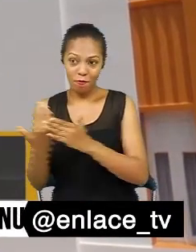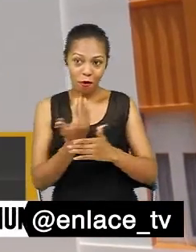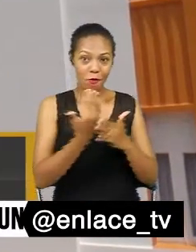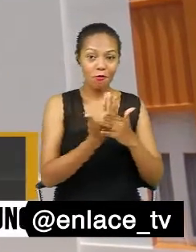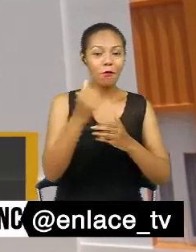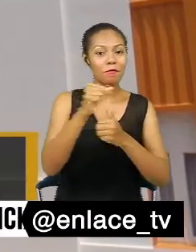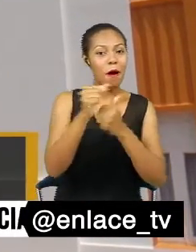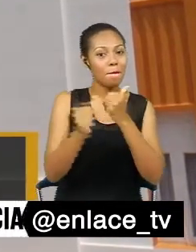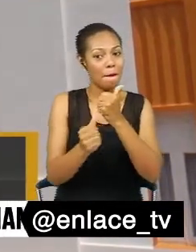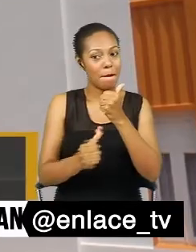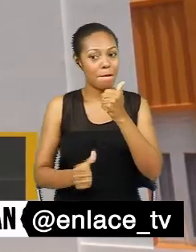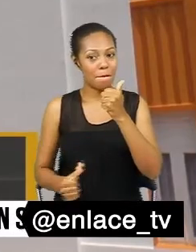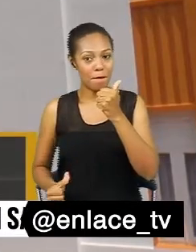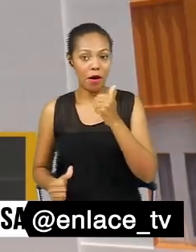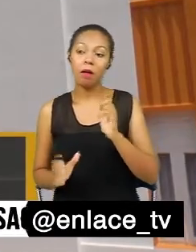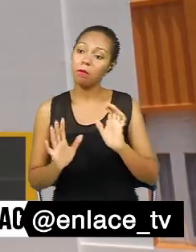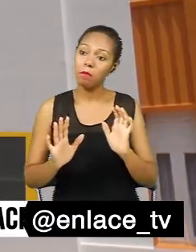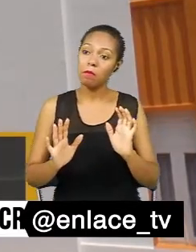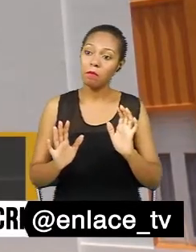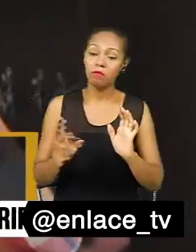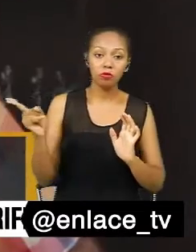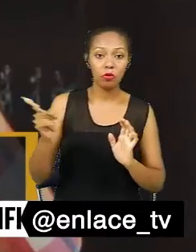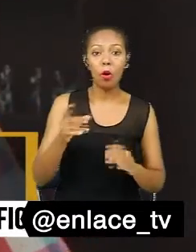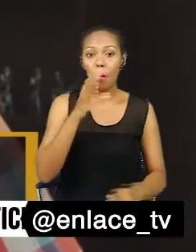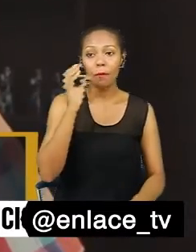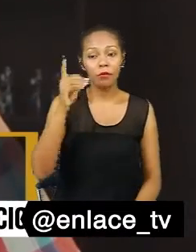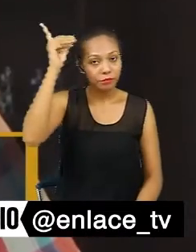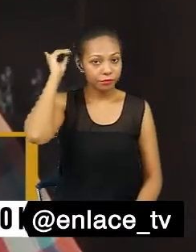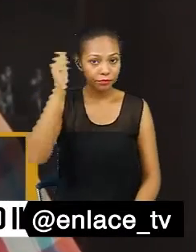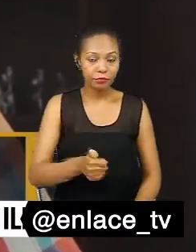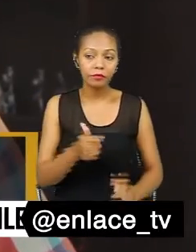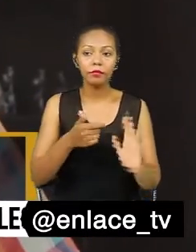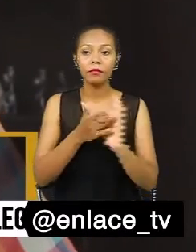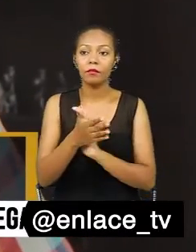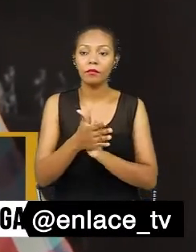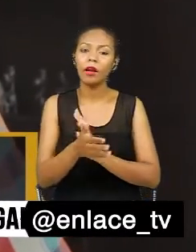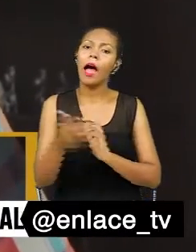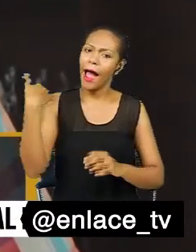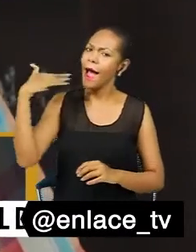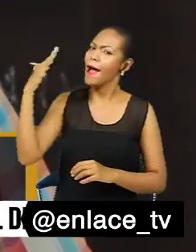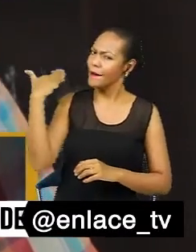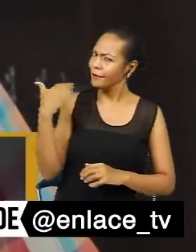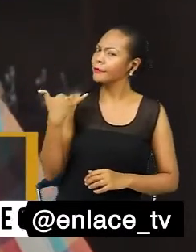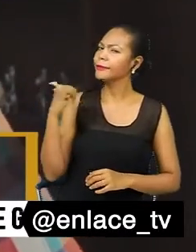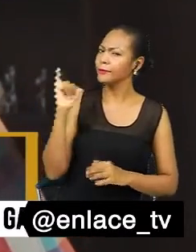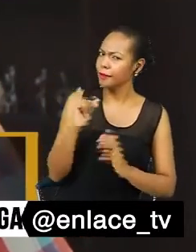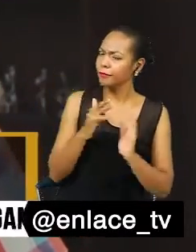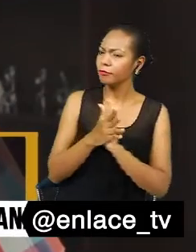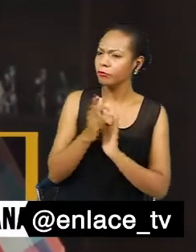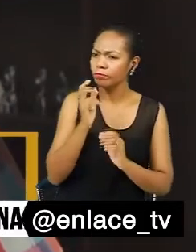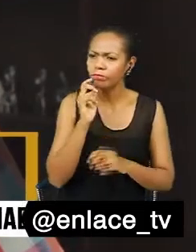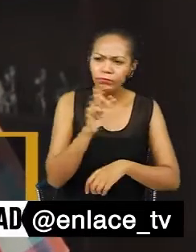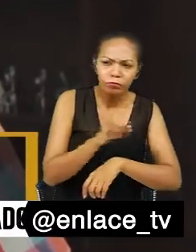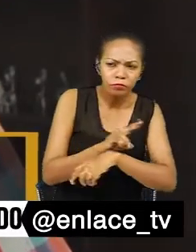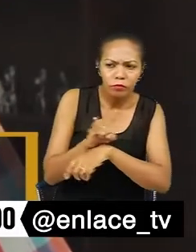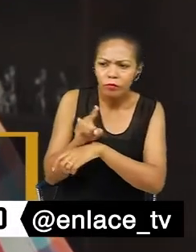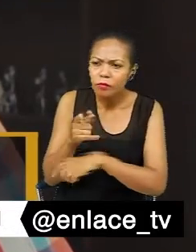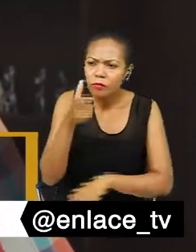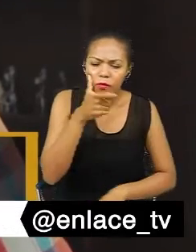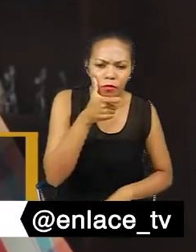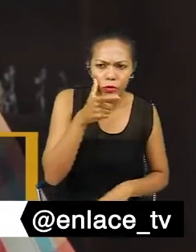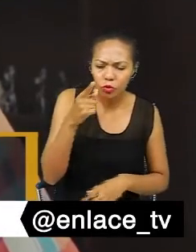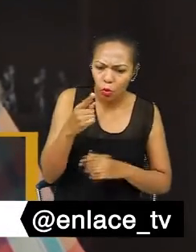Municipal, al parecer adversas a la gestión de Echeverry Serrano. Yo había anunciado que íbamos a hacer una revisión general de todo el